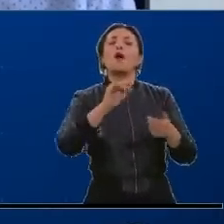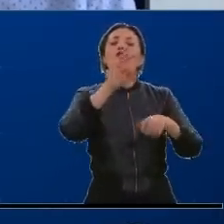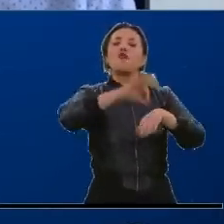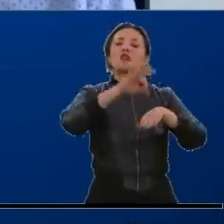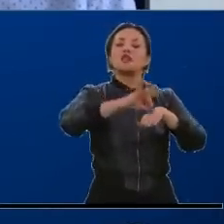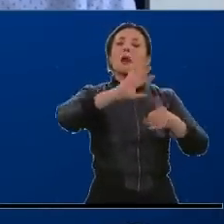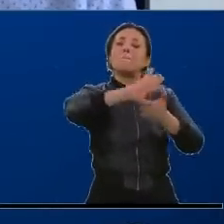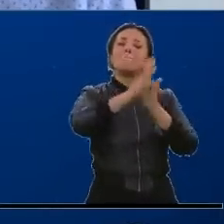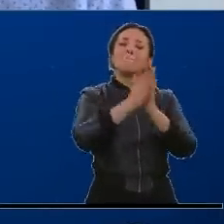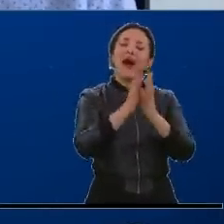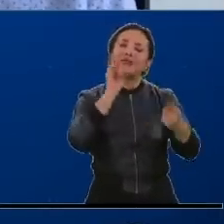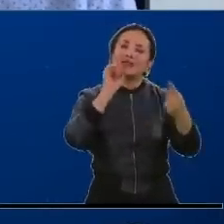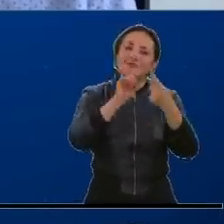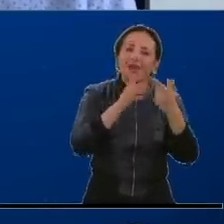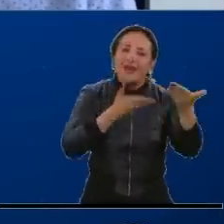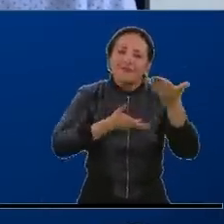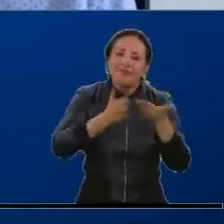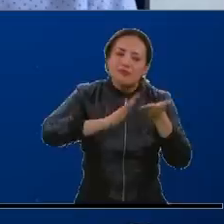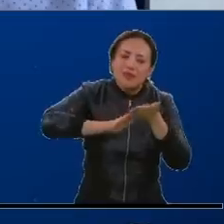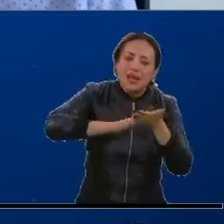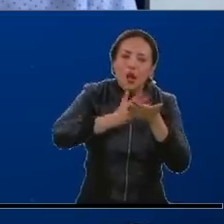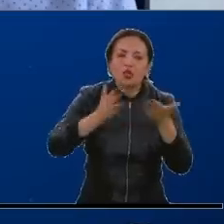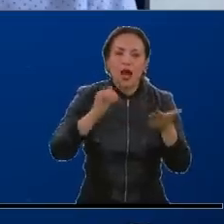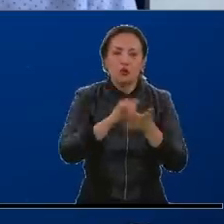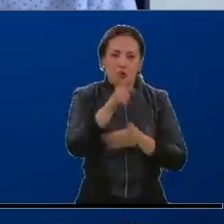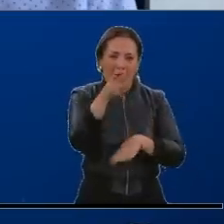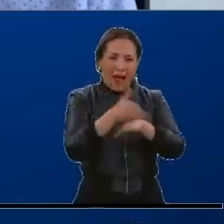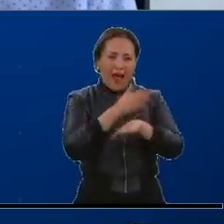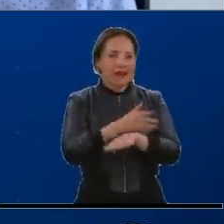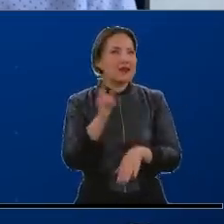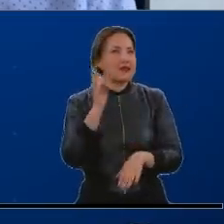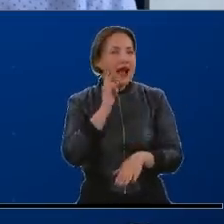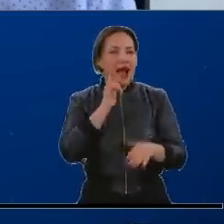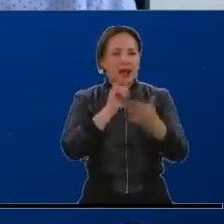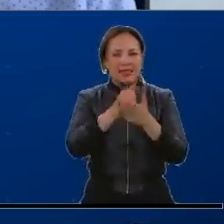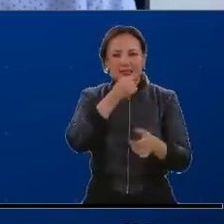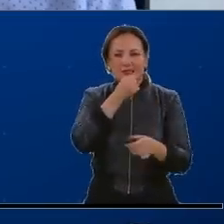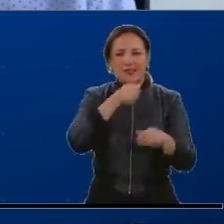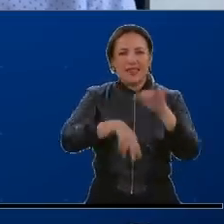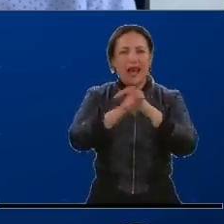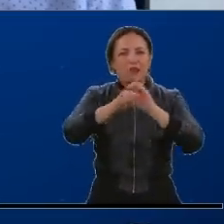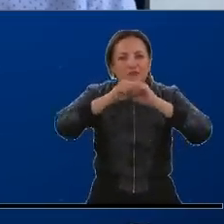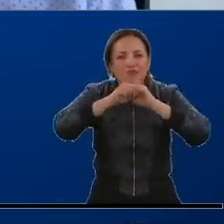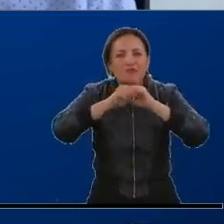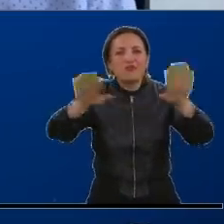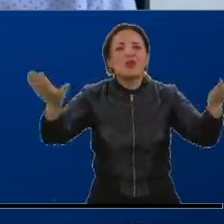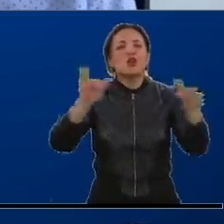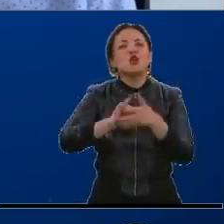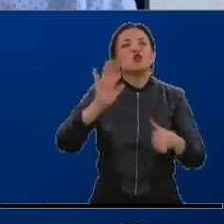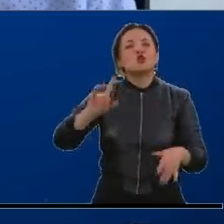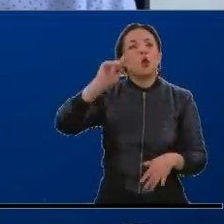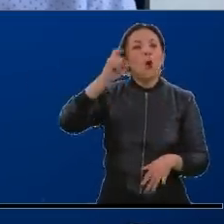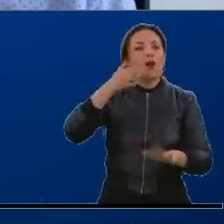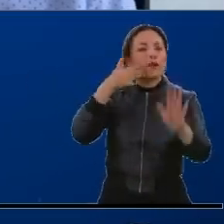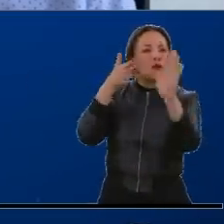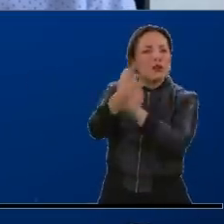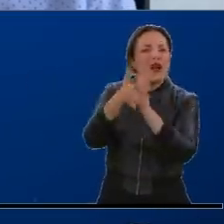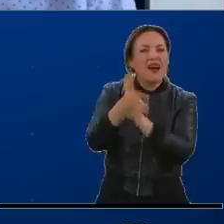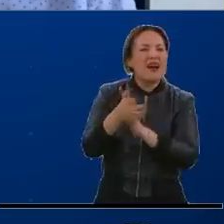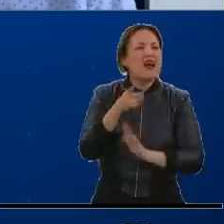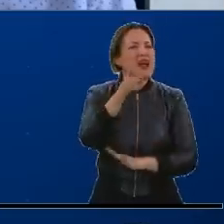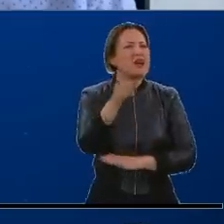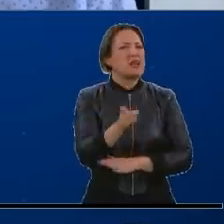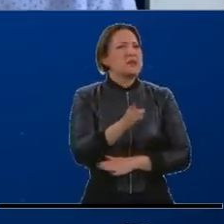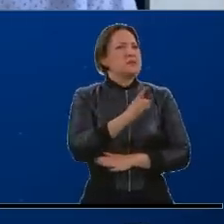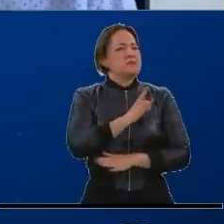Ha escuchado aquí a través de Noticias Caracol, emisión de la mañana, el pronunciamiento gubernamental. ¿Qué le queda